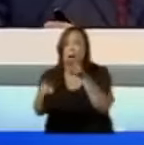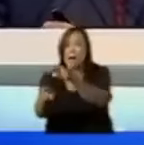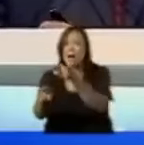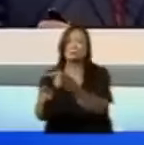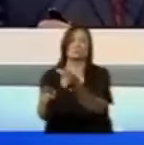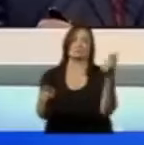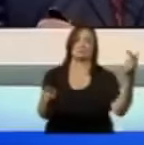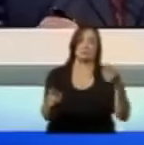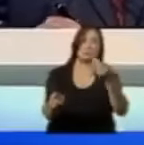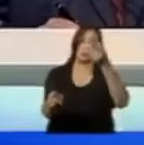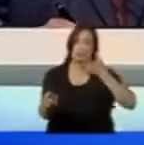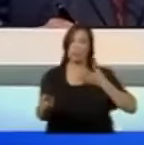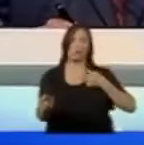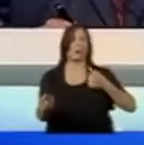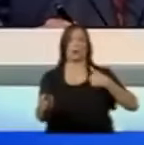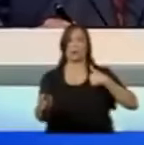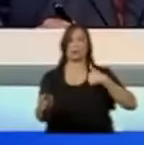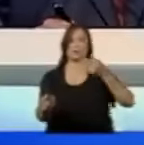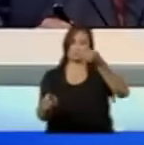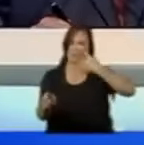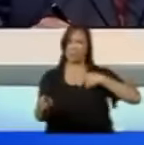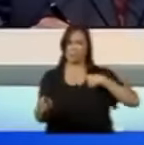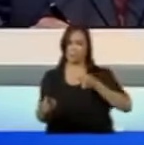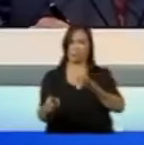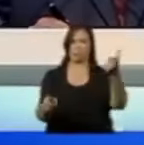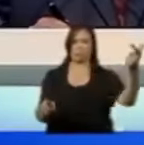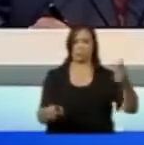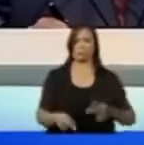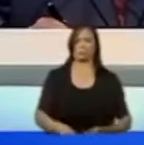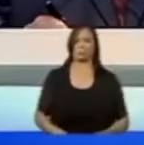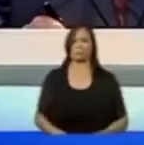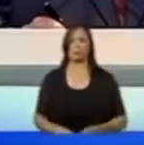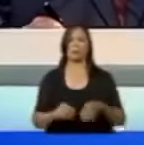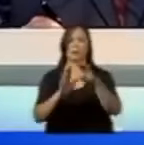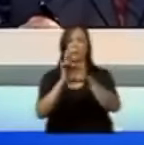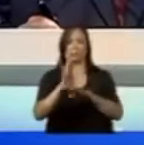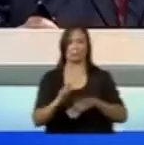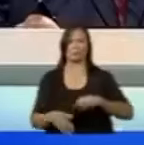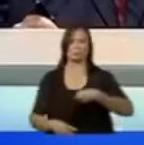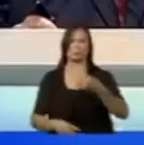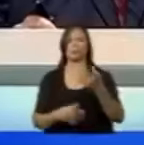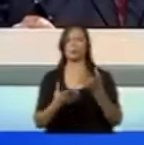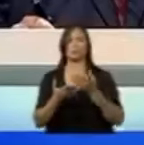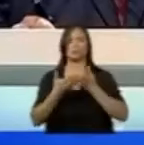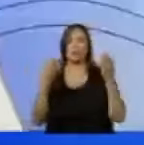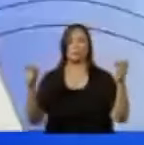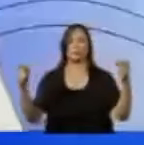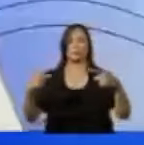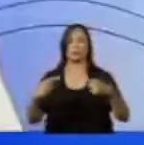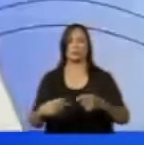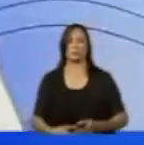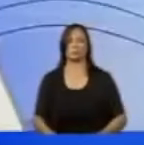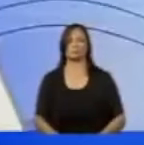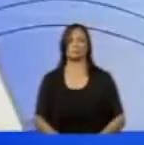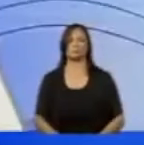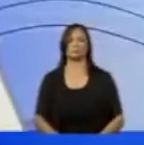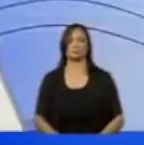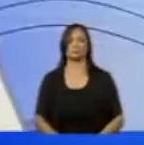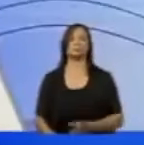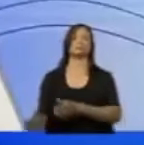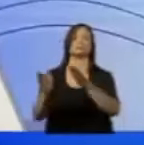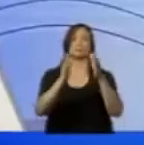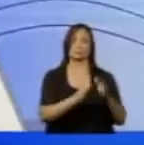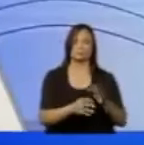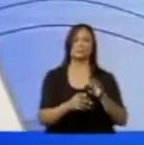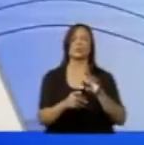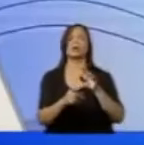nos recomienden públicamente a quién sacarla. Les remitiremos el listado. No hay contrarréplica, candidato Martínez. Tenemos que pasar a